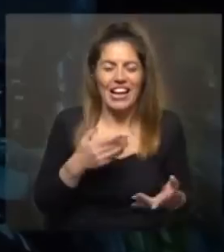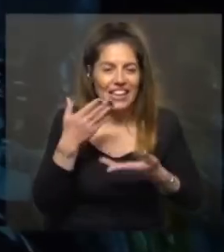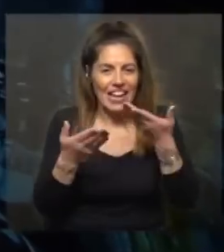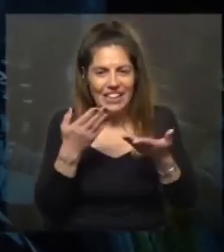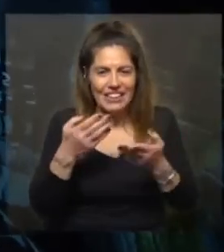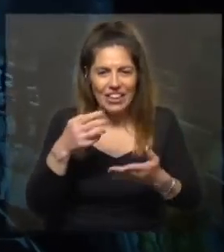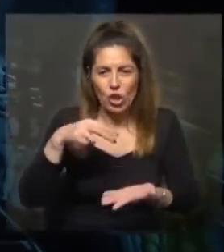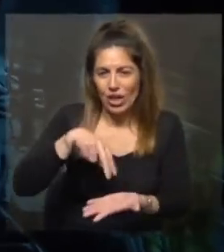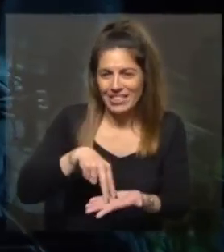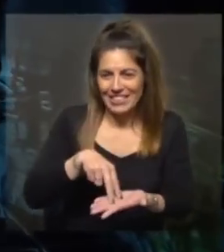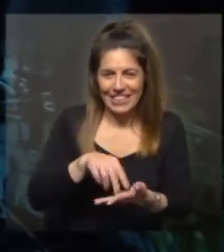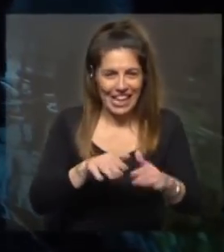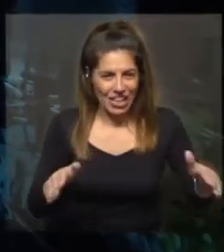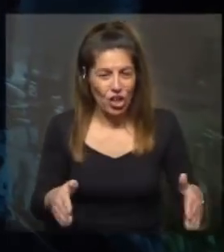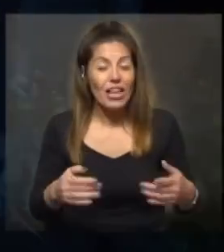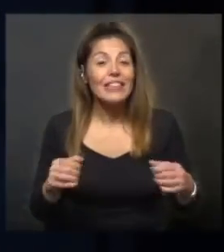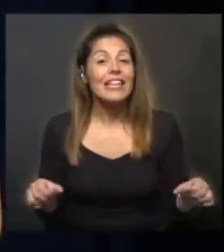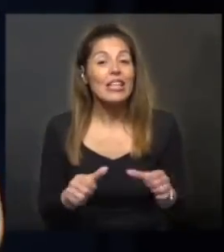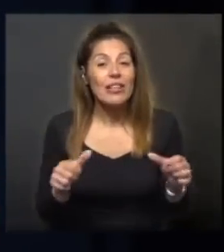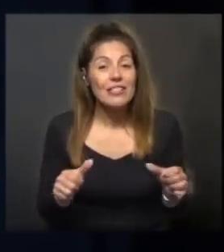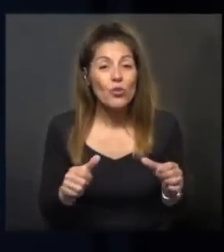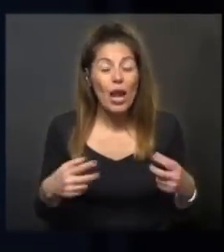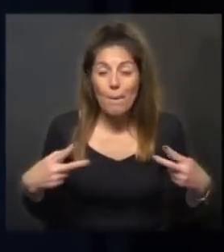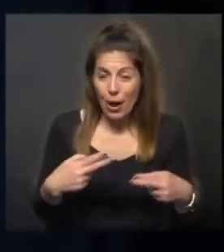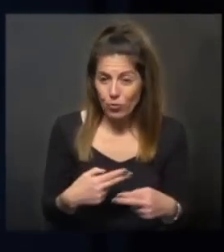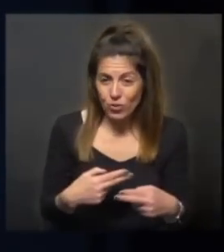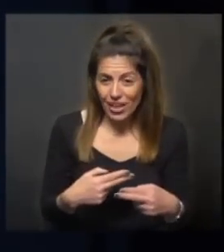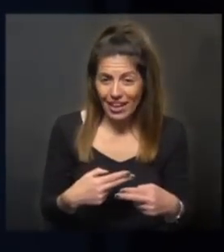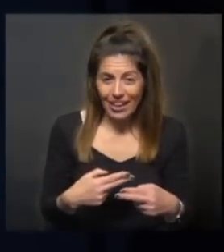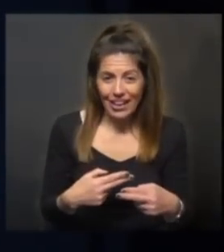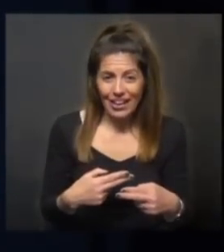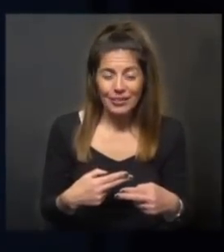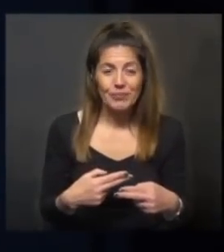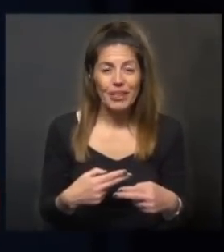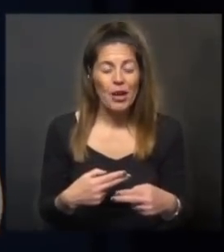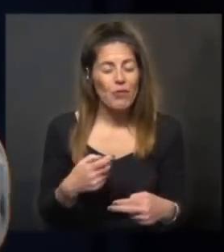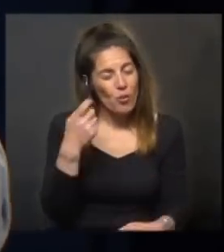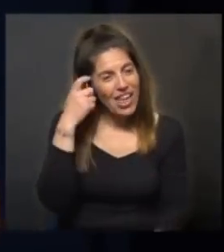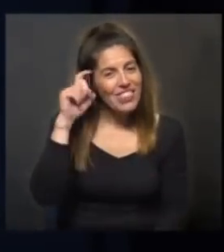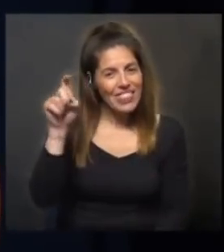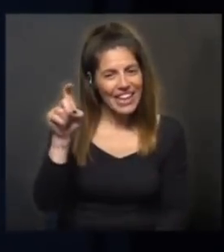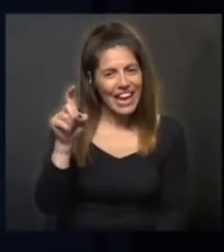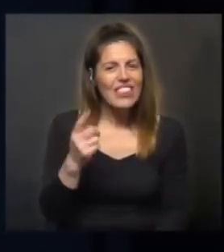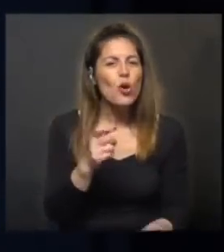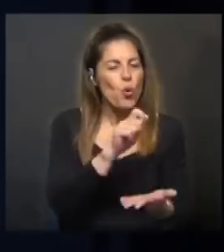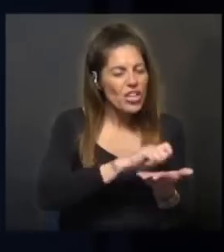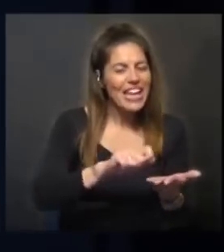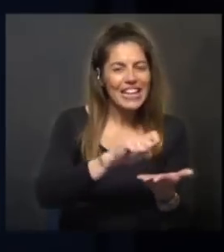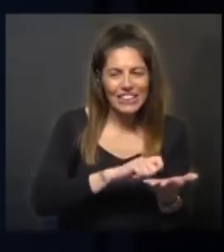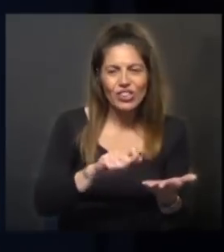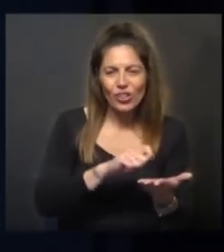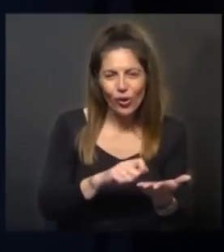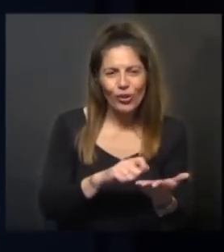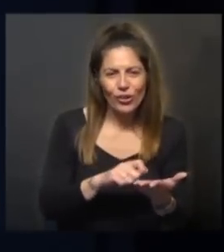tenemos que ir a hacer una pausa pero este se me ocurrió una idea por un escritor Hay que ser